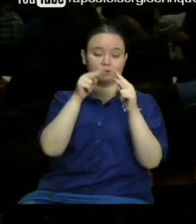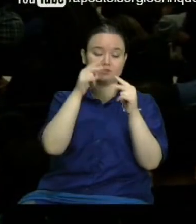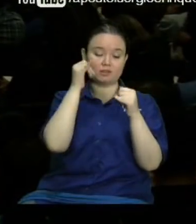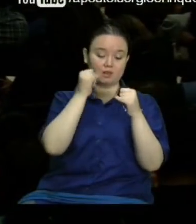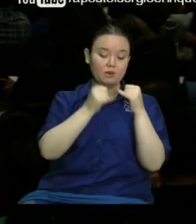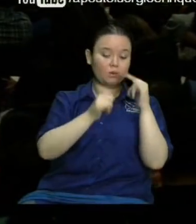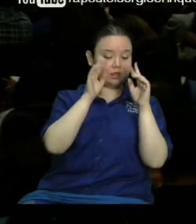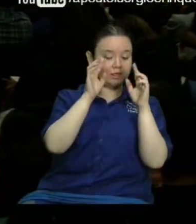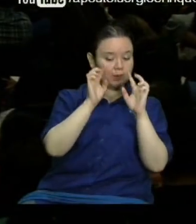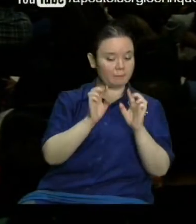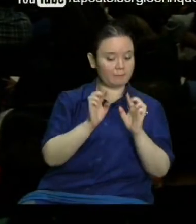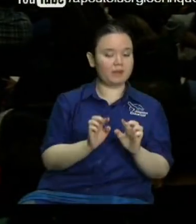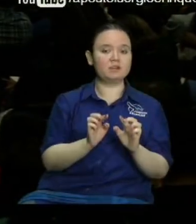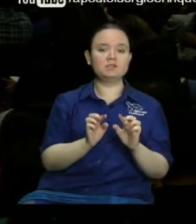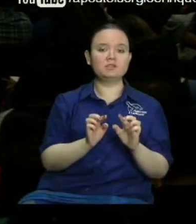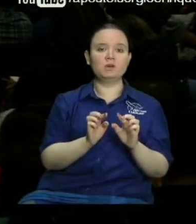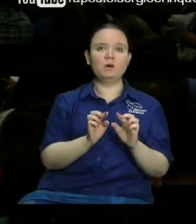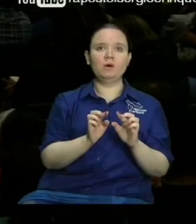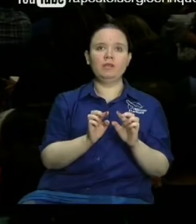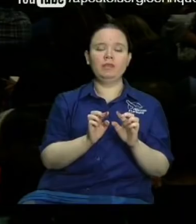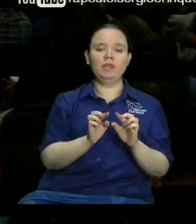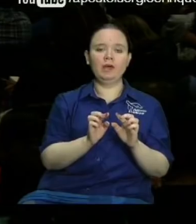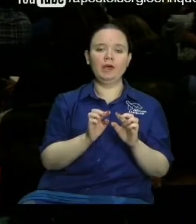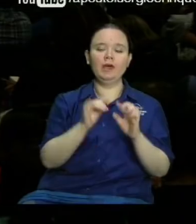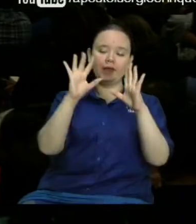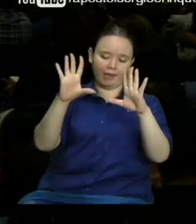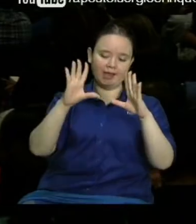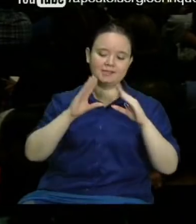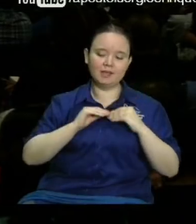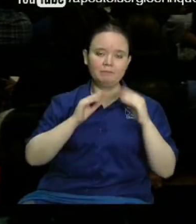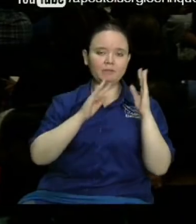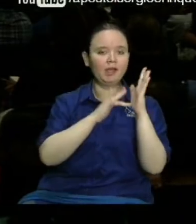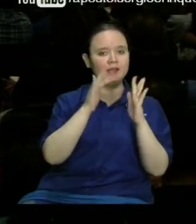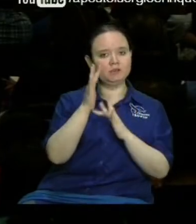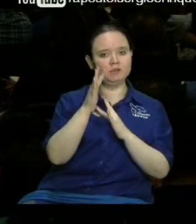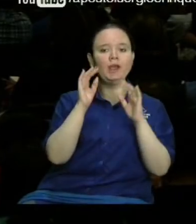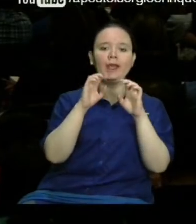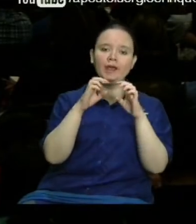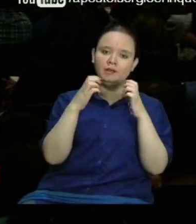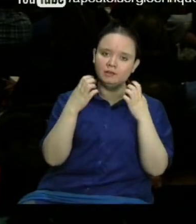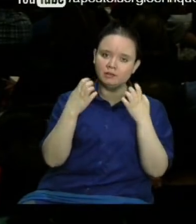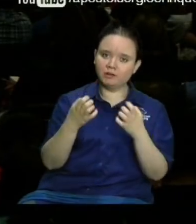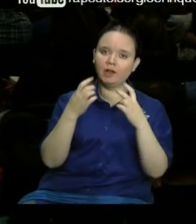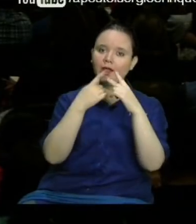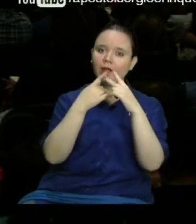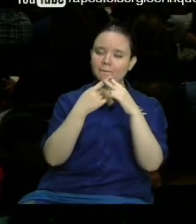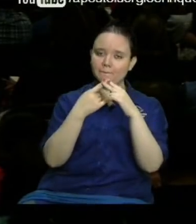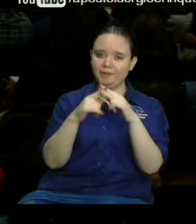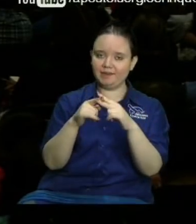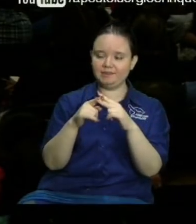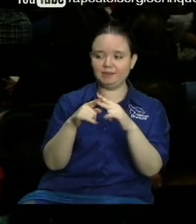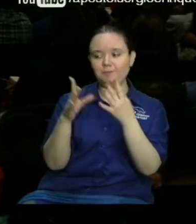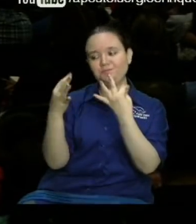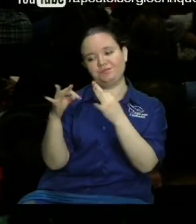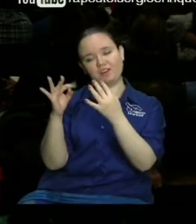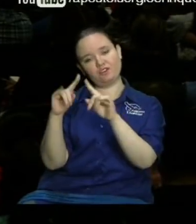Empieza el trato con Israel hasta que entra el último de los gentiles. Entonces, ¿qué quiere decir? Hasta que termina la generación de